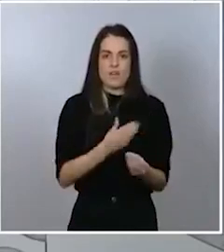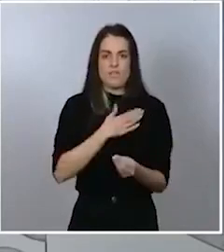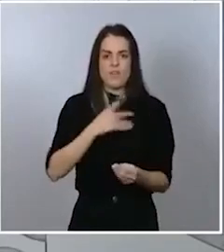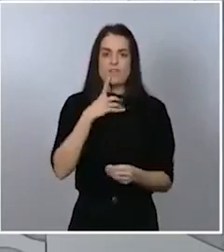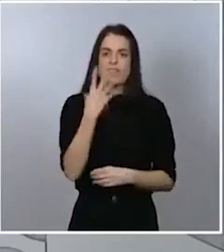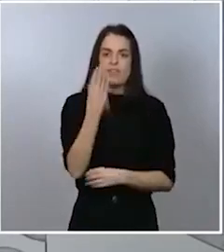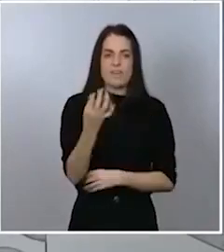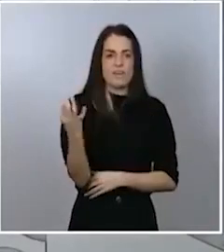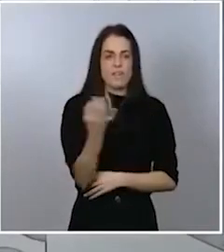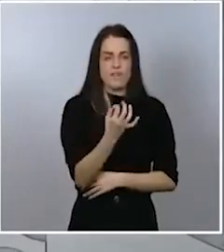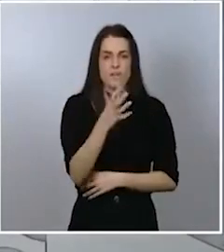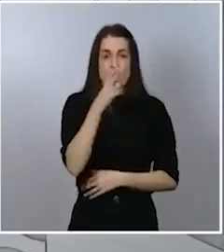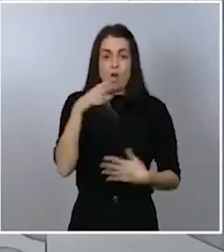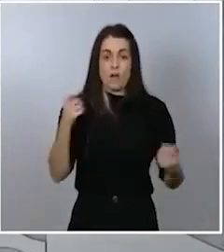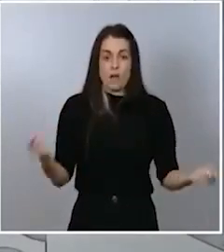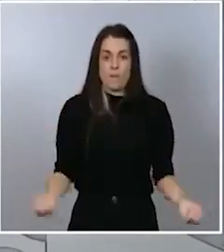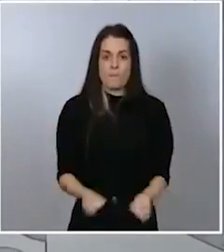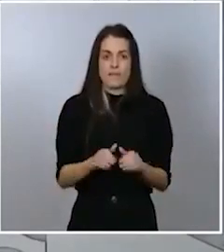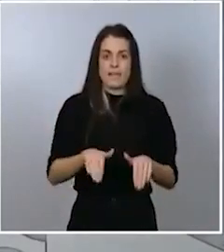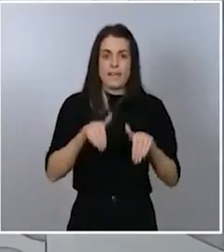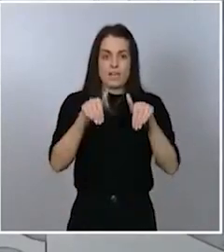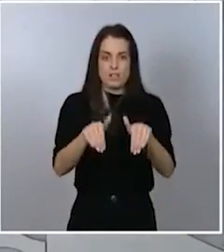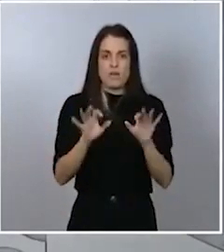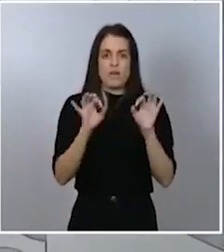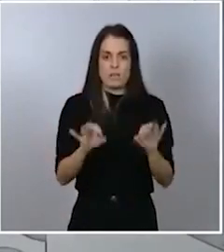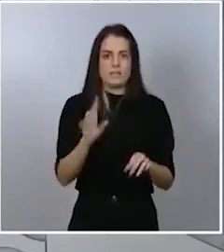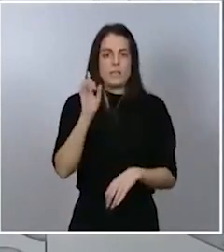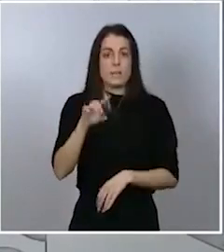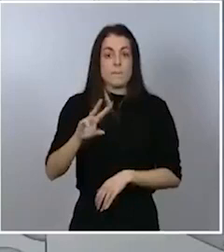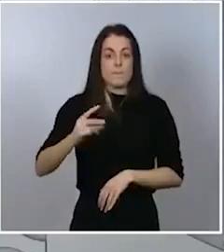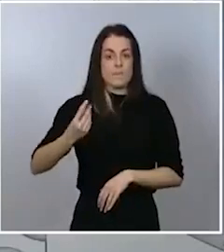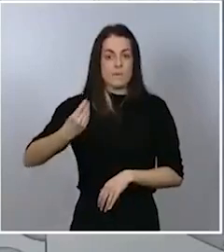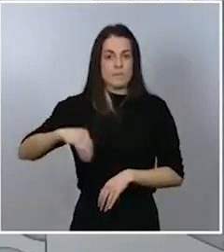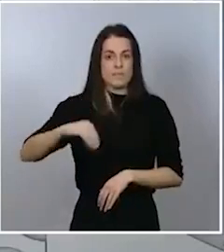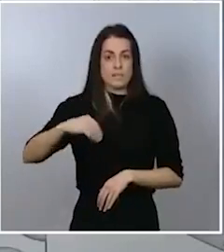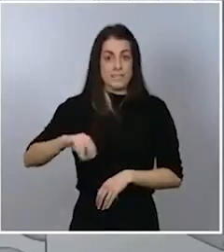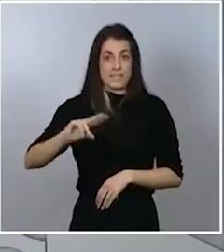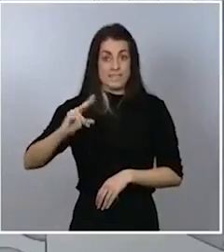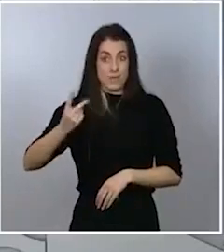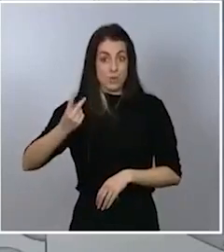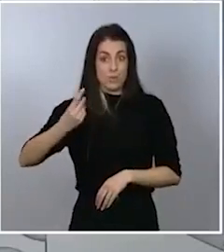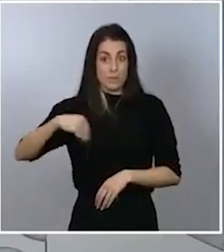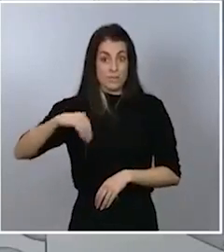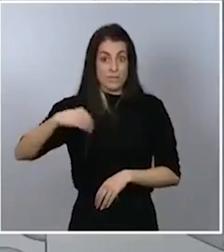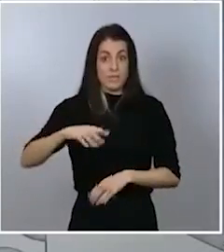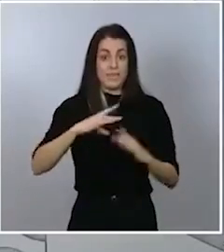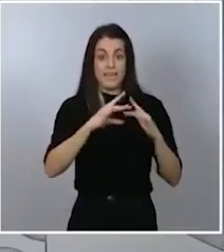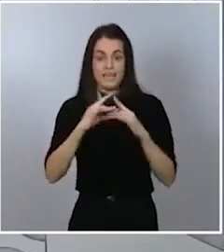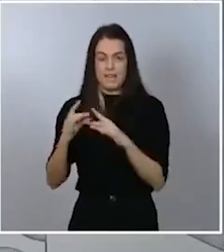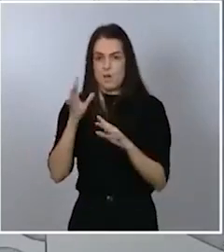de una campaña electoral en la que también el vicepresidente segundo el líder de una formación política